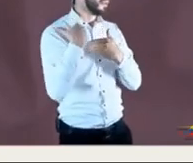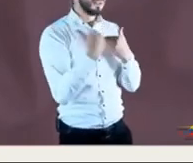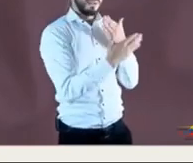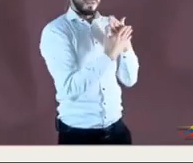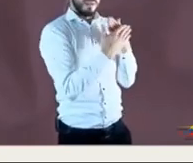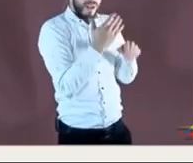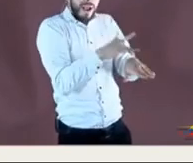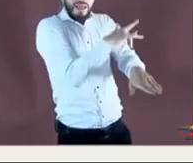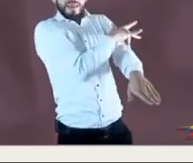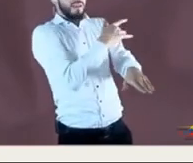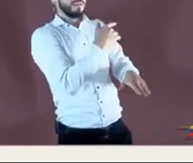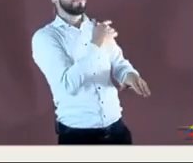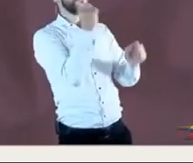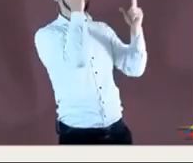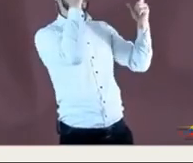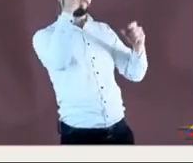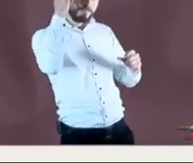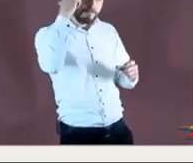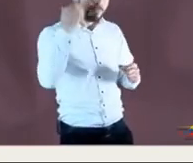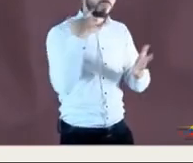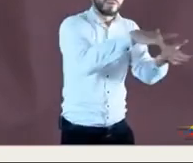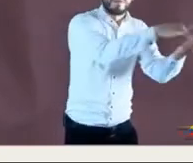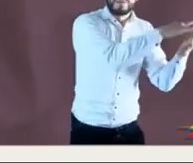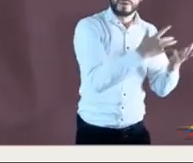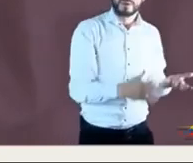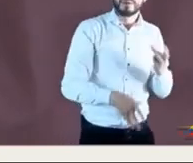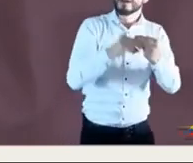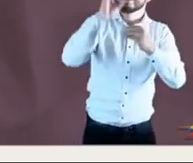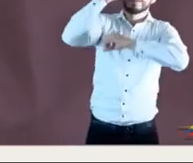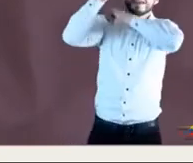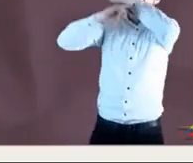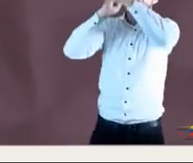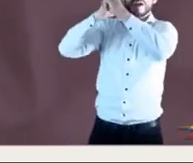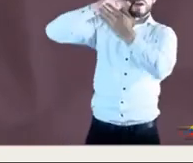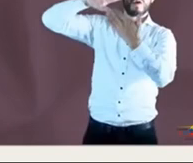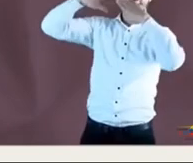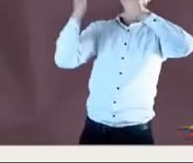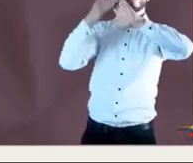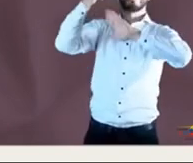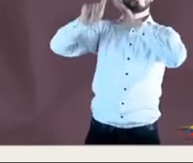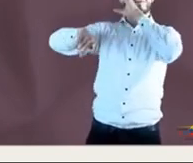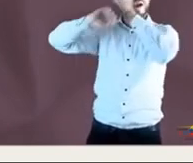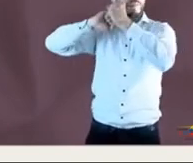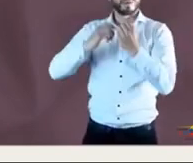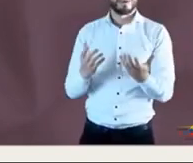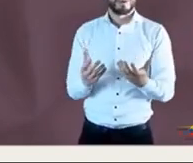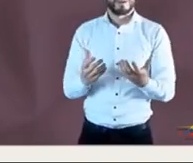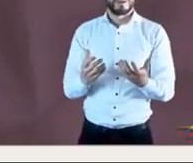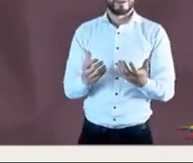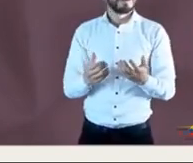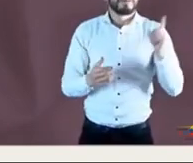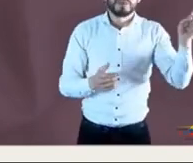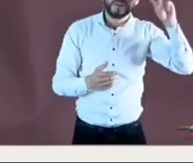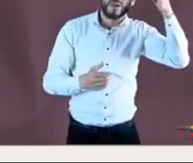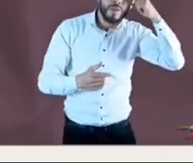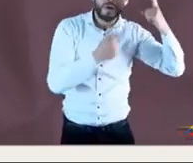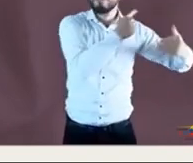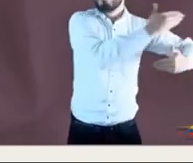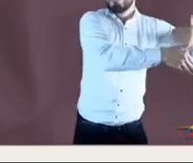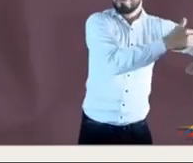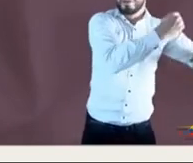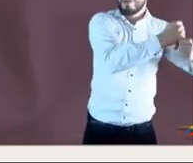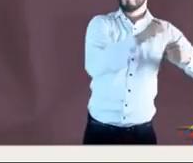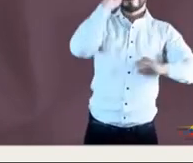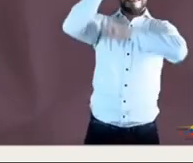estas alertas y la comunidad internacional tiene un deber importante de apoyar y asistir al gobierno para mejorar las respuestas a